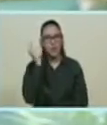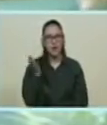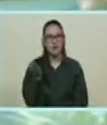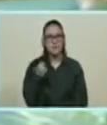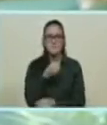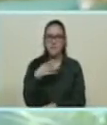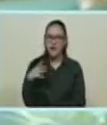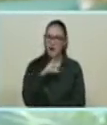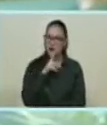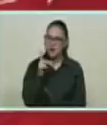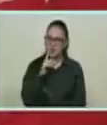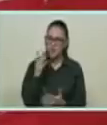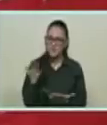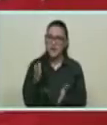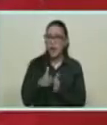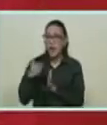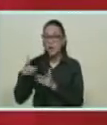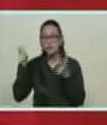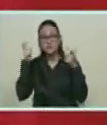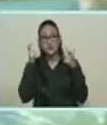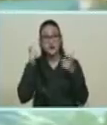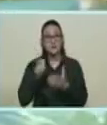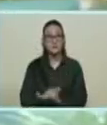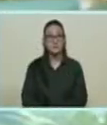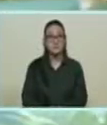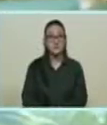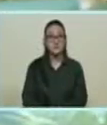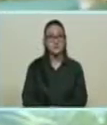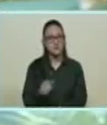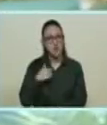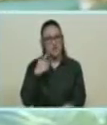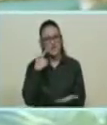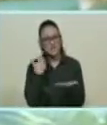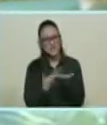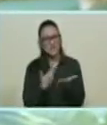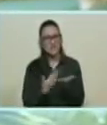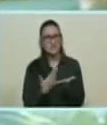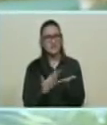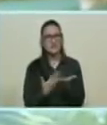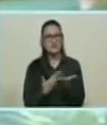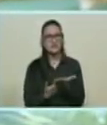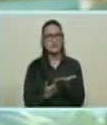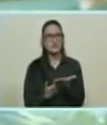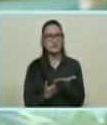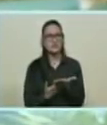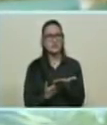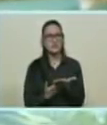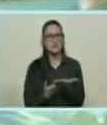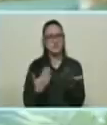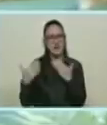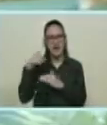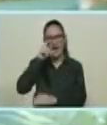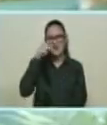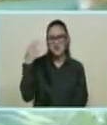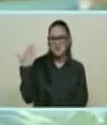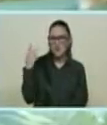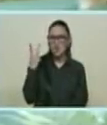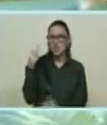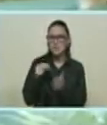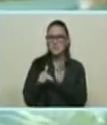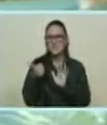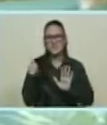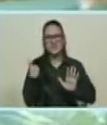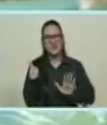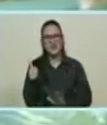Estuvimos al lado de nuestro comandante Chávez. Y fui testigo de cómo él, en aquellos años